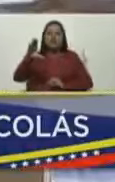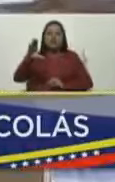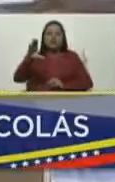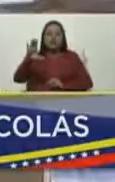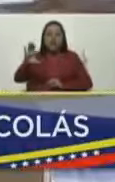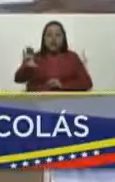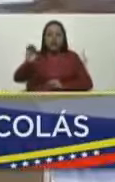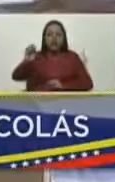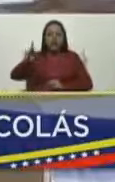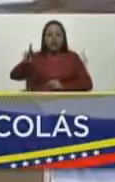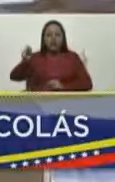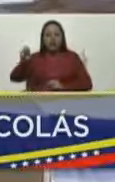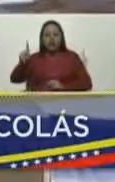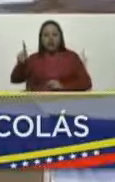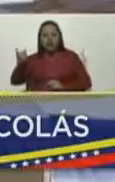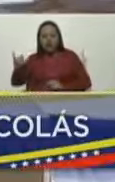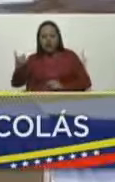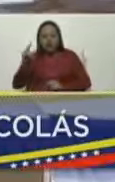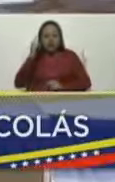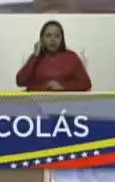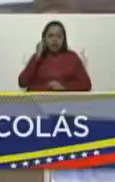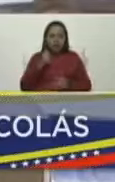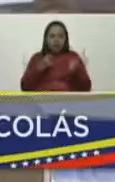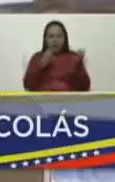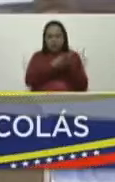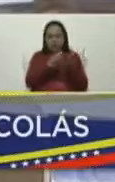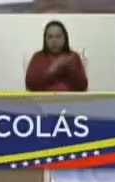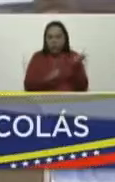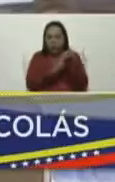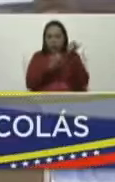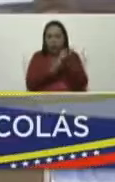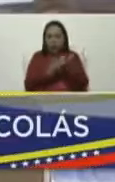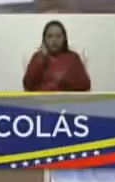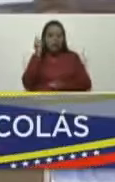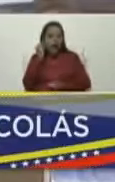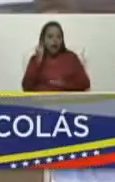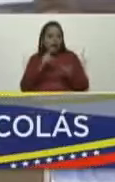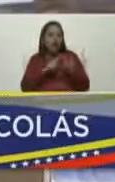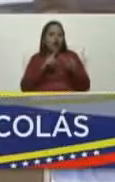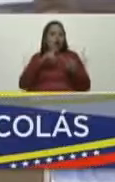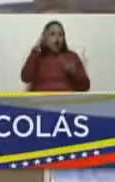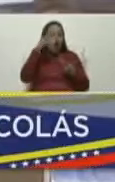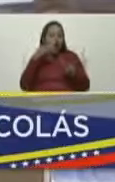Credijoven, de Credivida. Estoy hablando de todos los instrumentos que hemos creado.